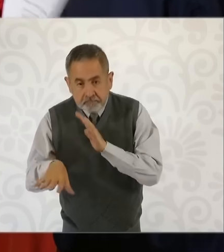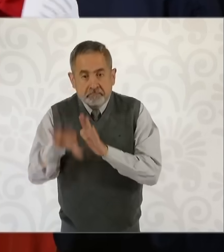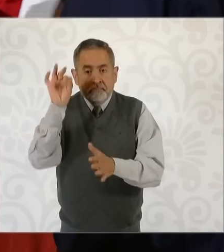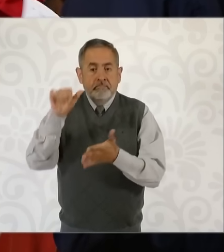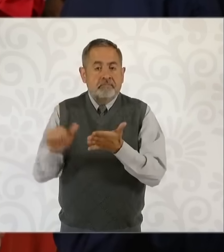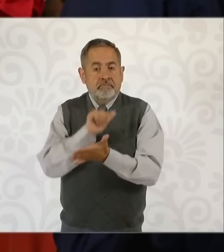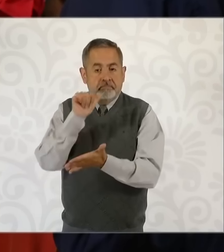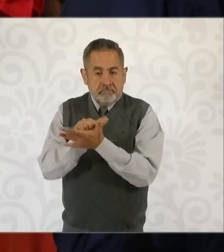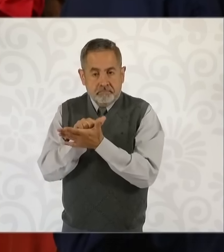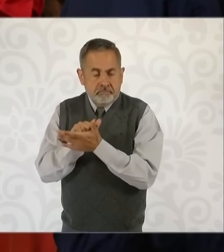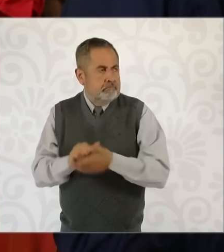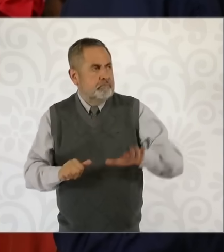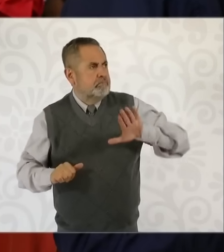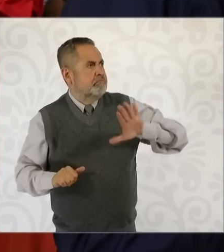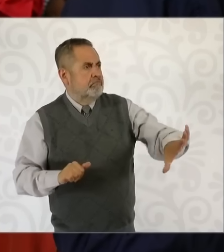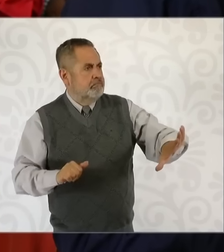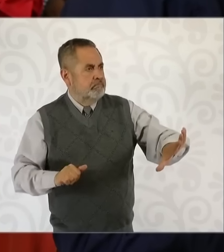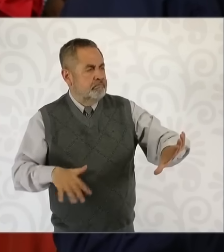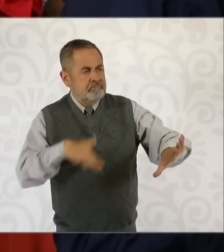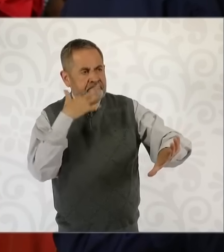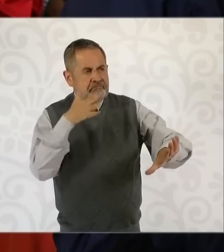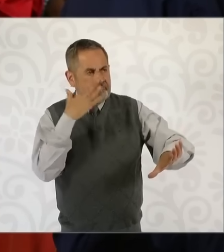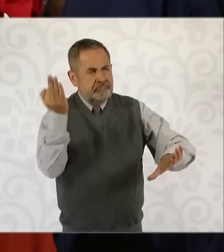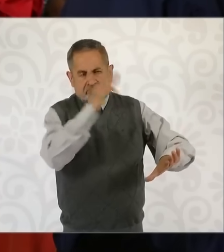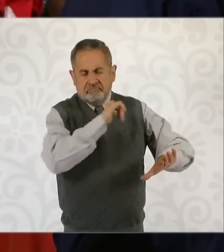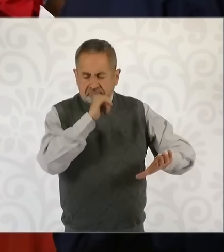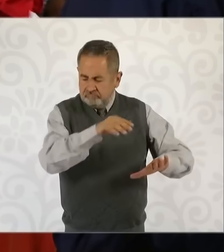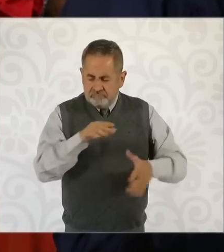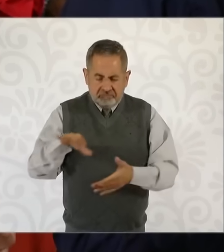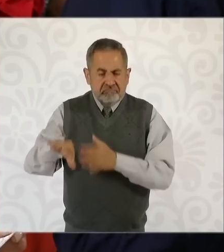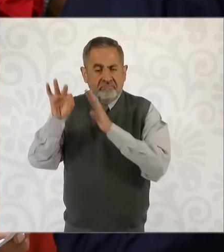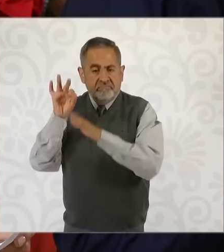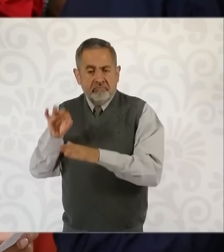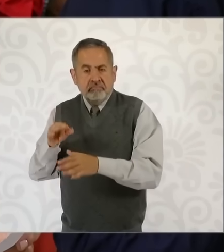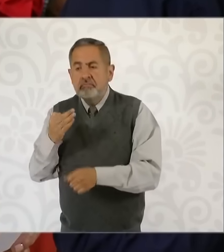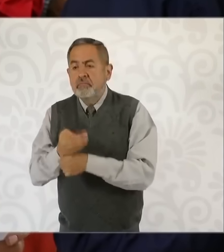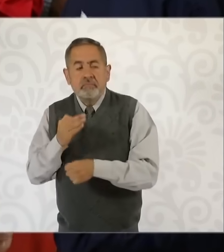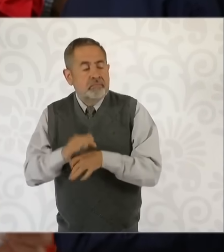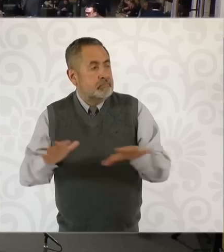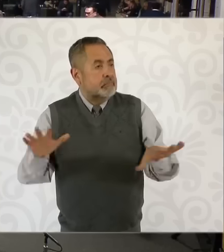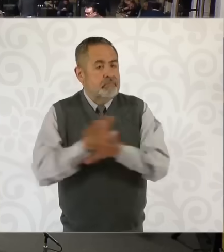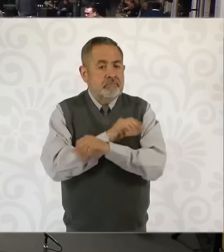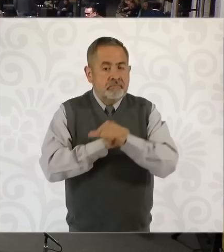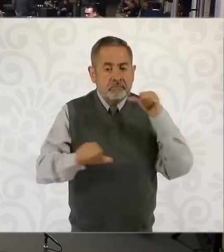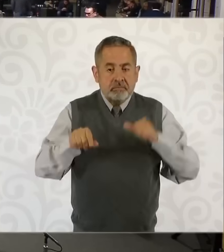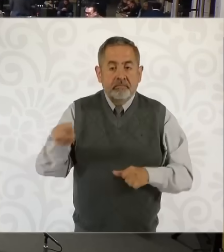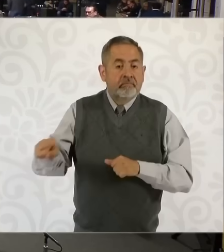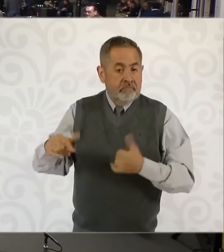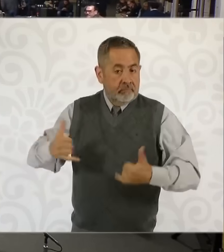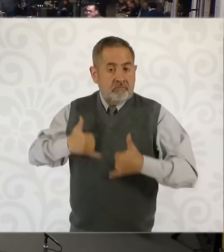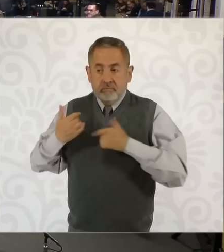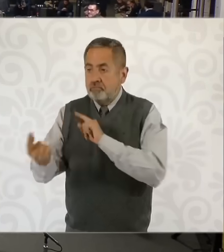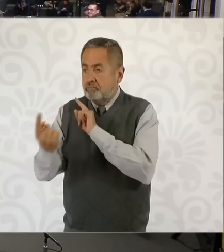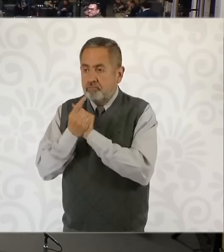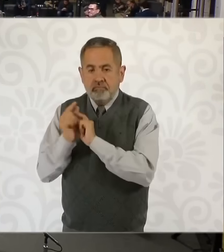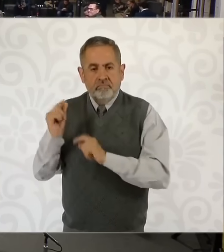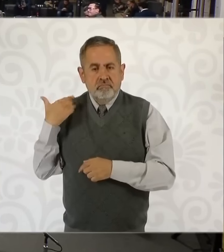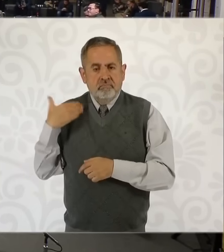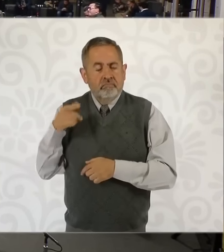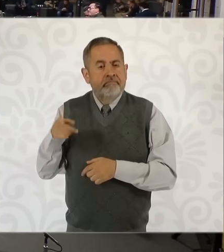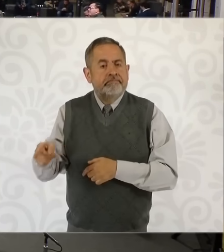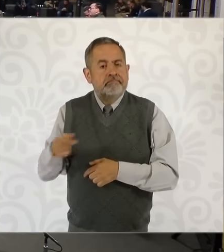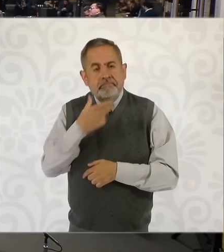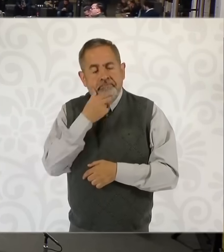y con eso impidió un fraude procesal. Pero han cambiado las cosas, el joven que nos asignaron recientemente